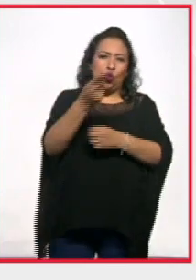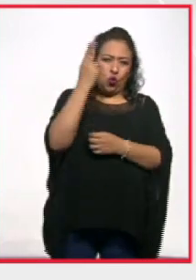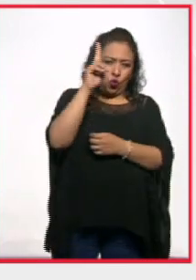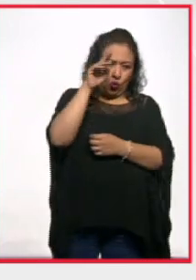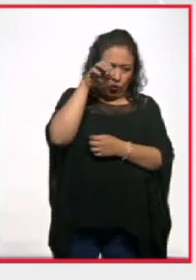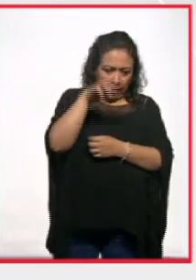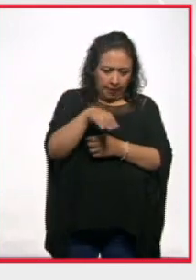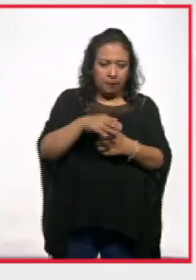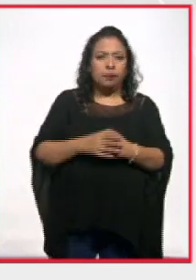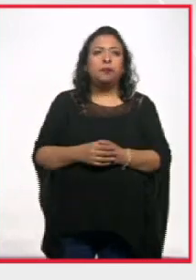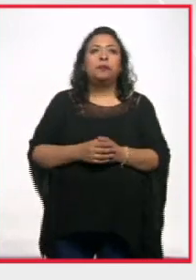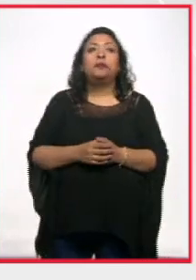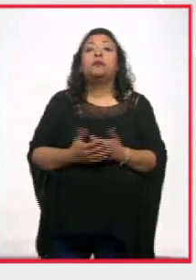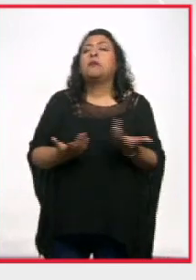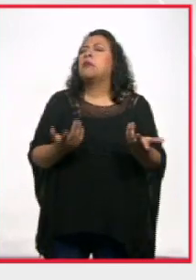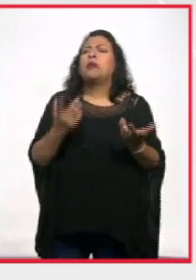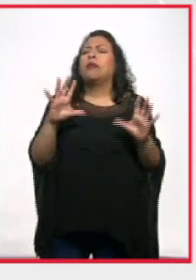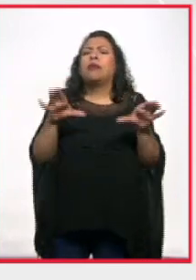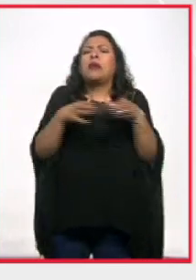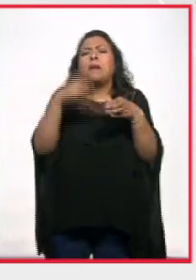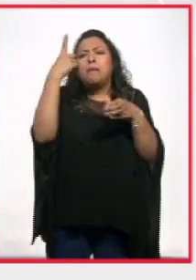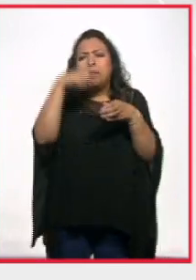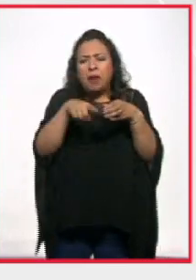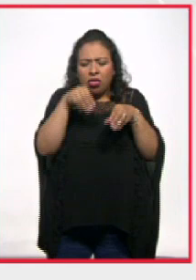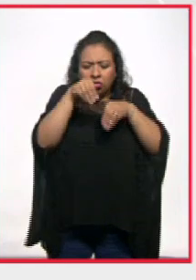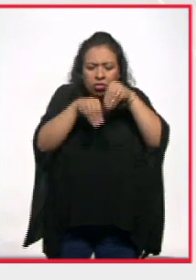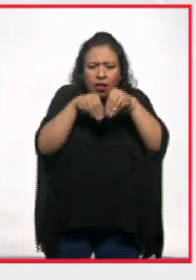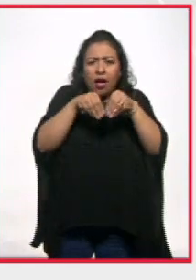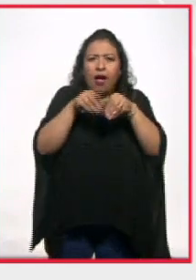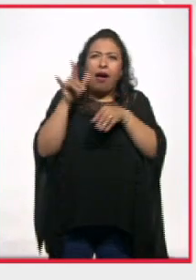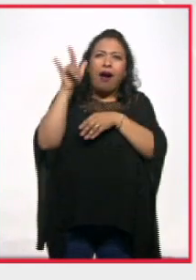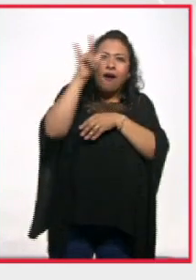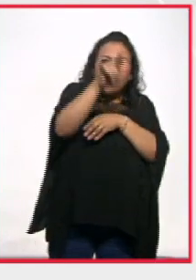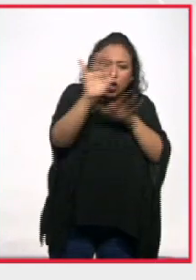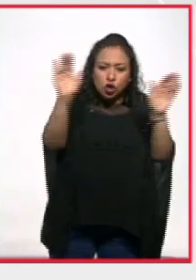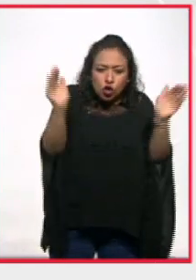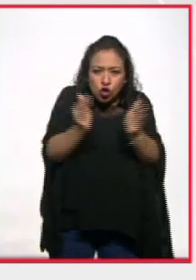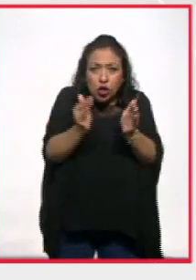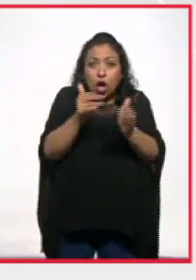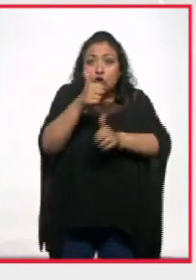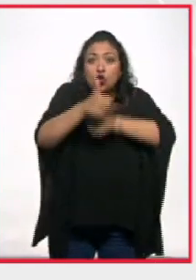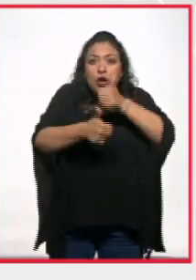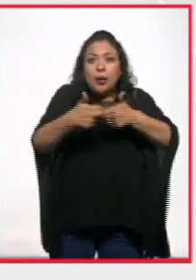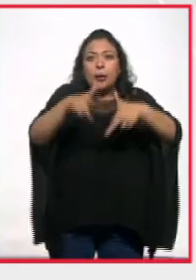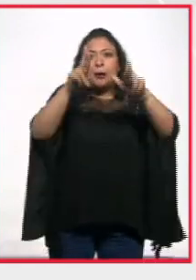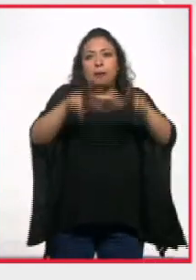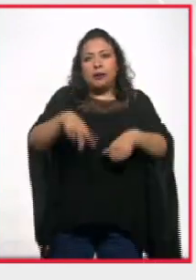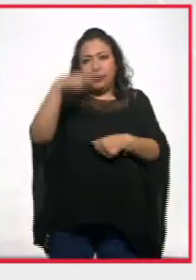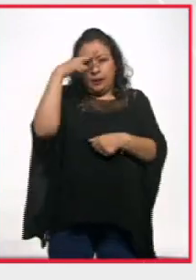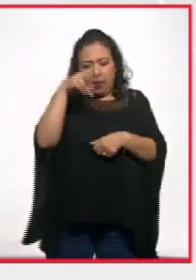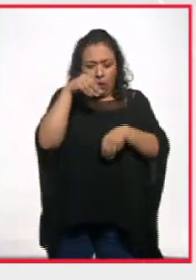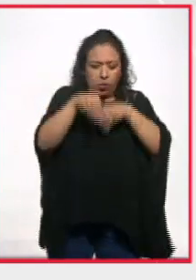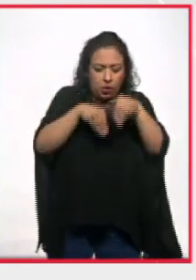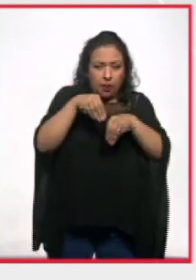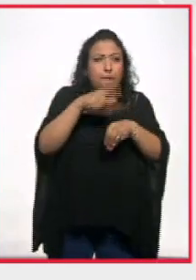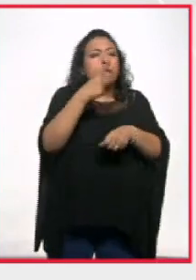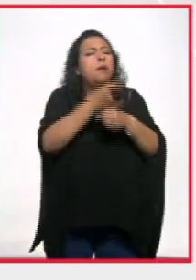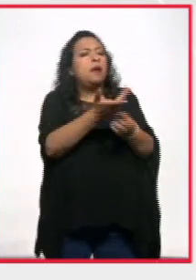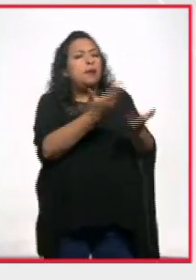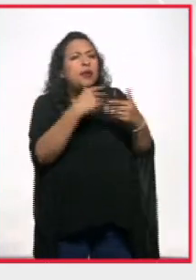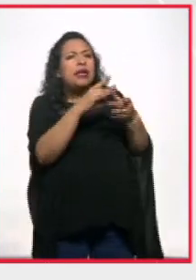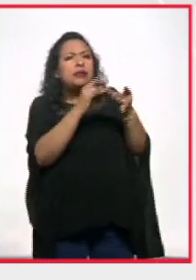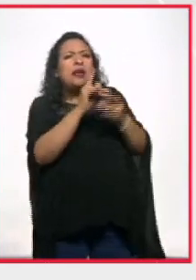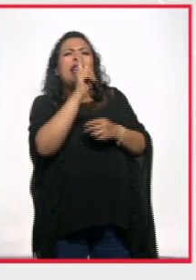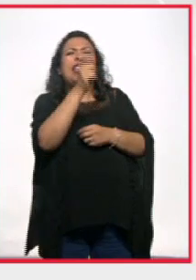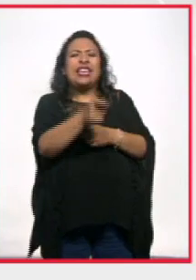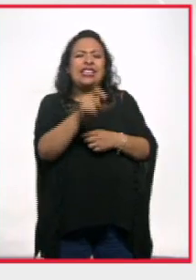Nacional Autónoma de México, para crear aviones a escala que compiten y que representan a México. Primero, díganos, ¿qué